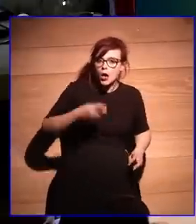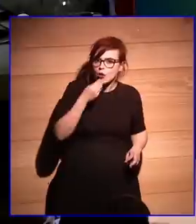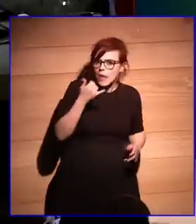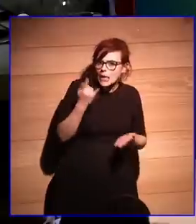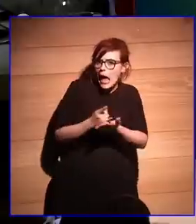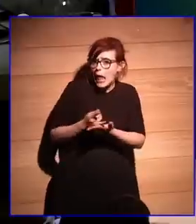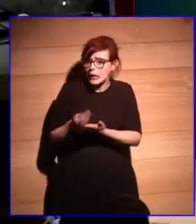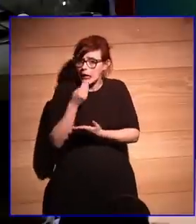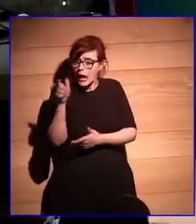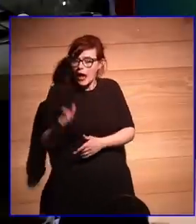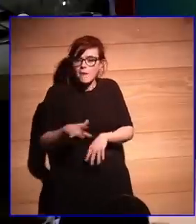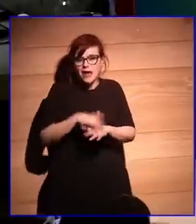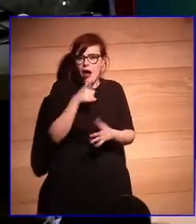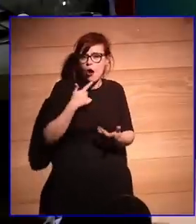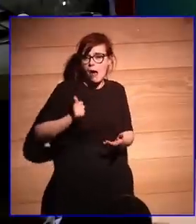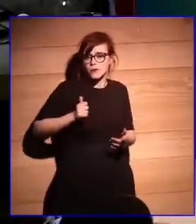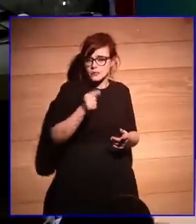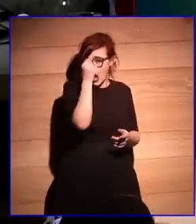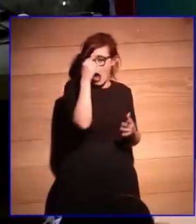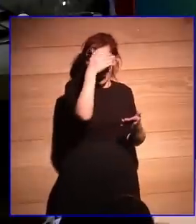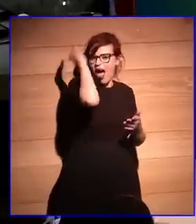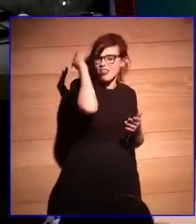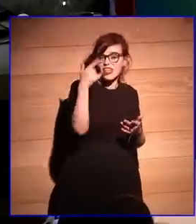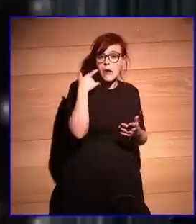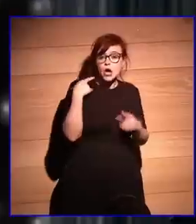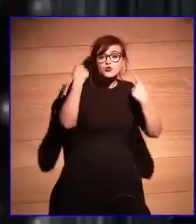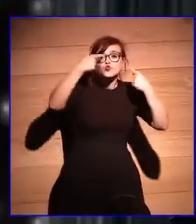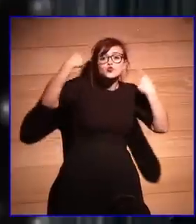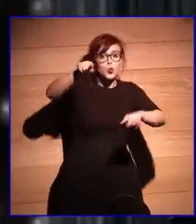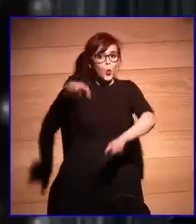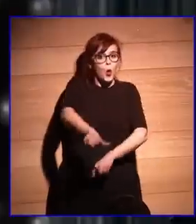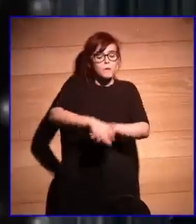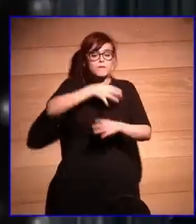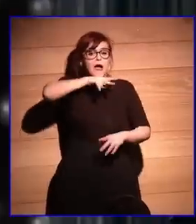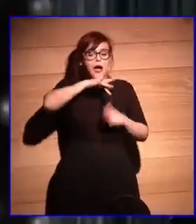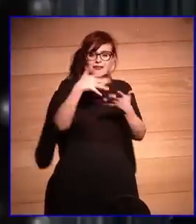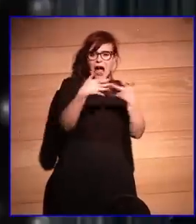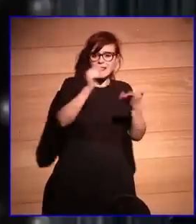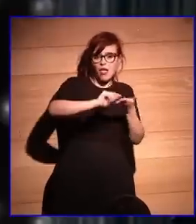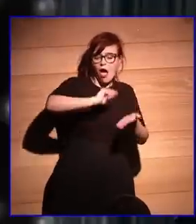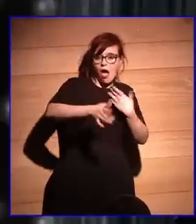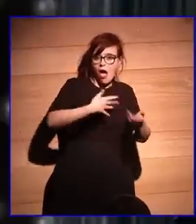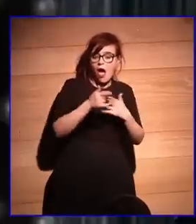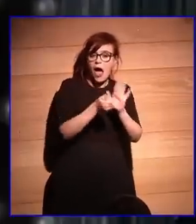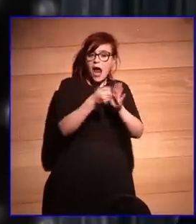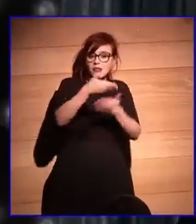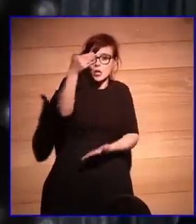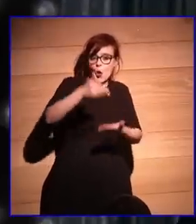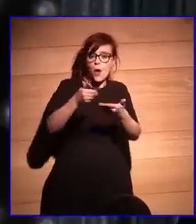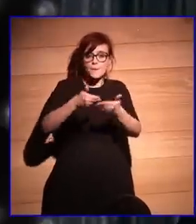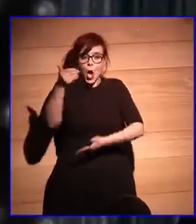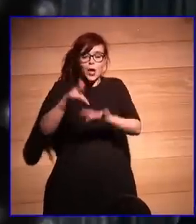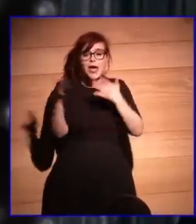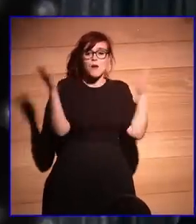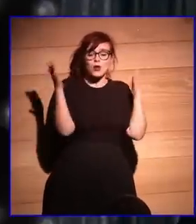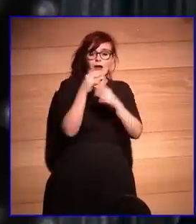echar unas paletaditas de mierda sobre Gandhi? Bueno, las que se echó él solo. Es decir, él escribe cartas y artículos en los periódicos